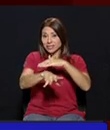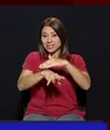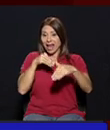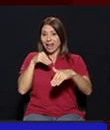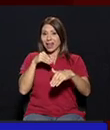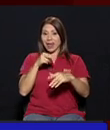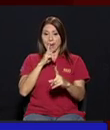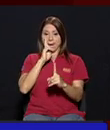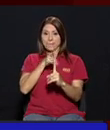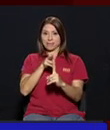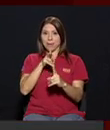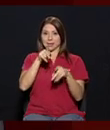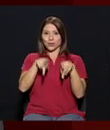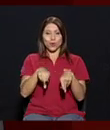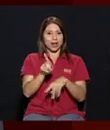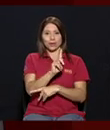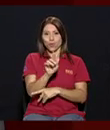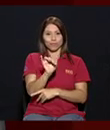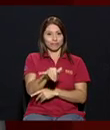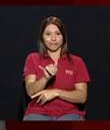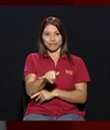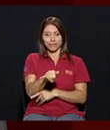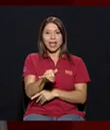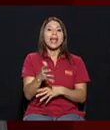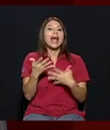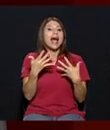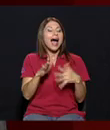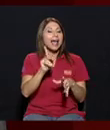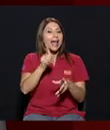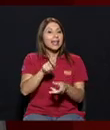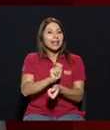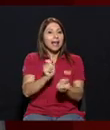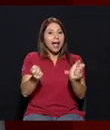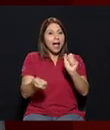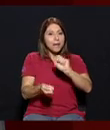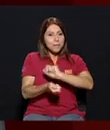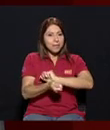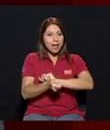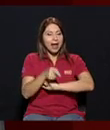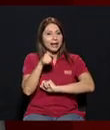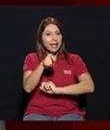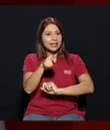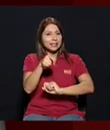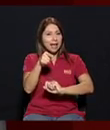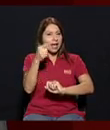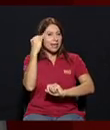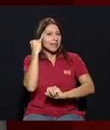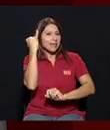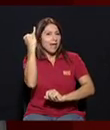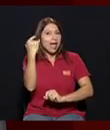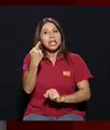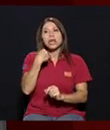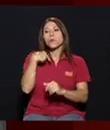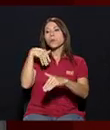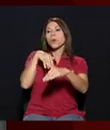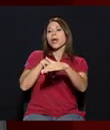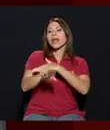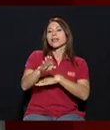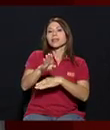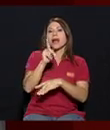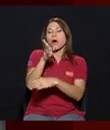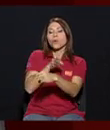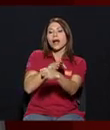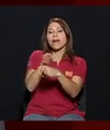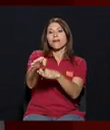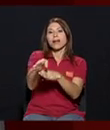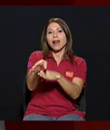sale. Sí, un poco en la línea de lo que ya se mencionaba, hay que cambiar esa percepción de que uno va por una carrera y sale con ciertas